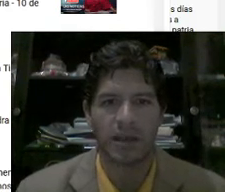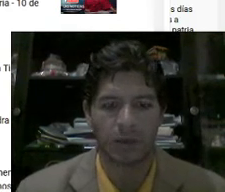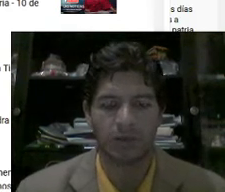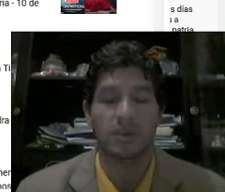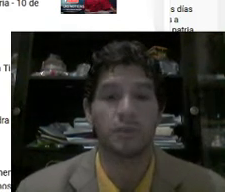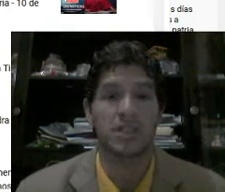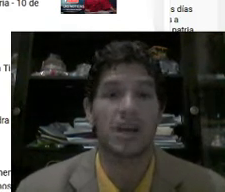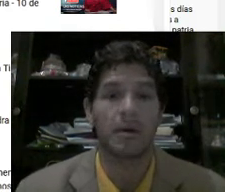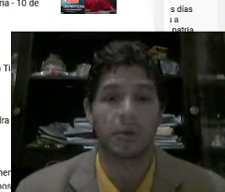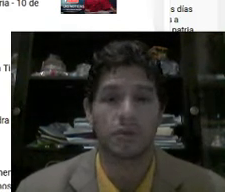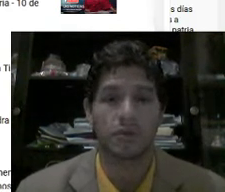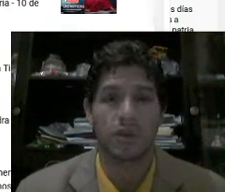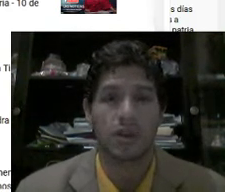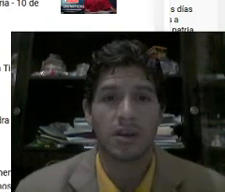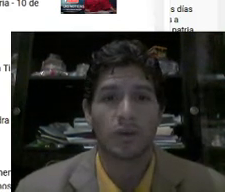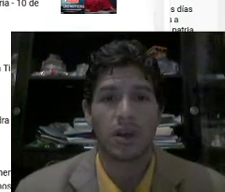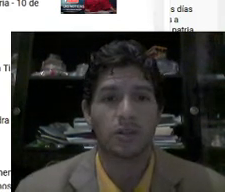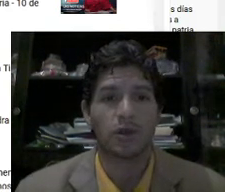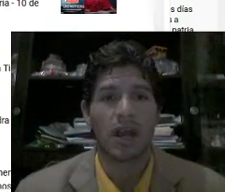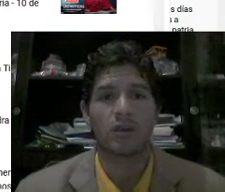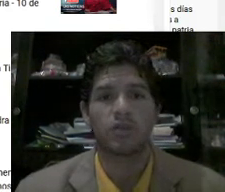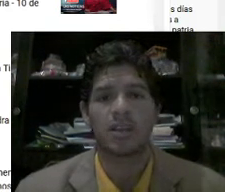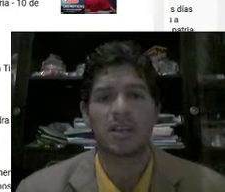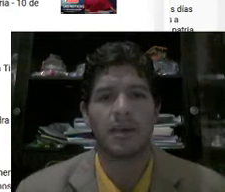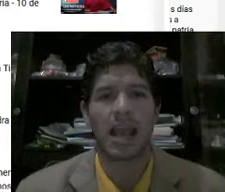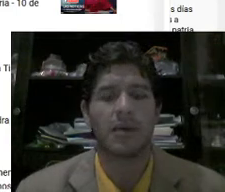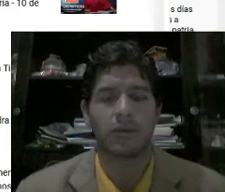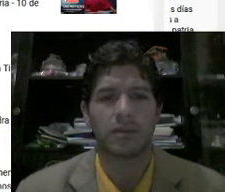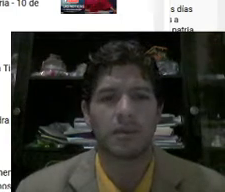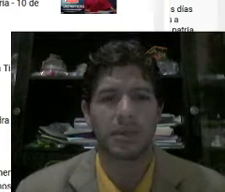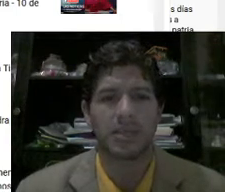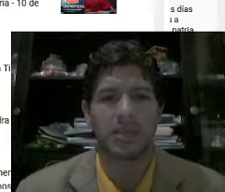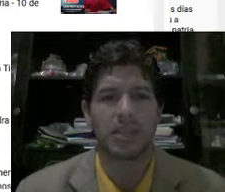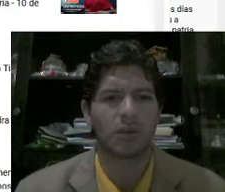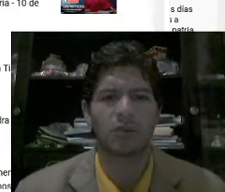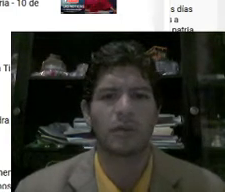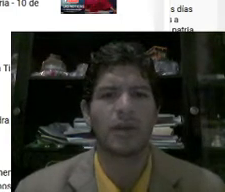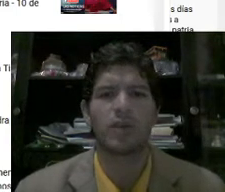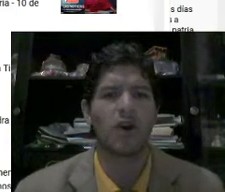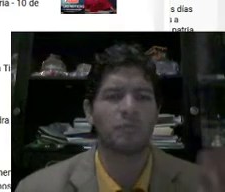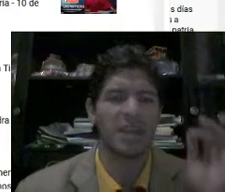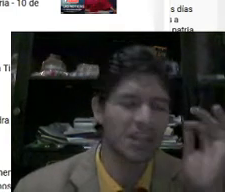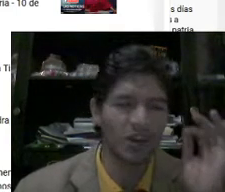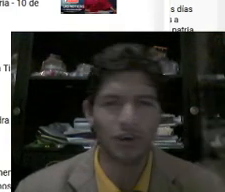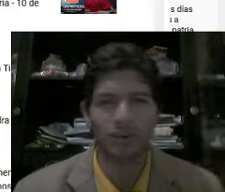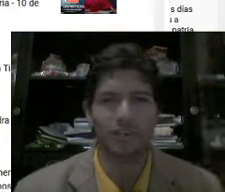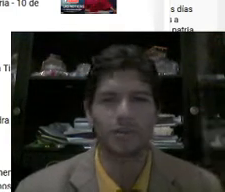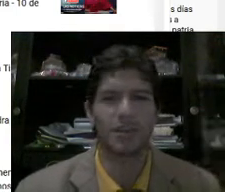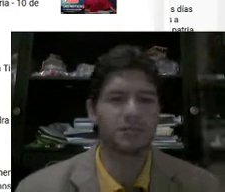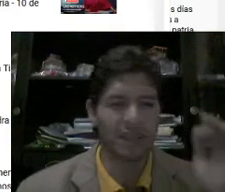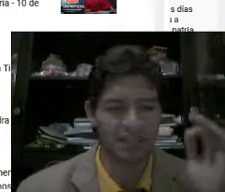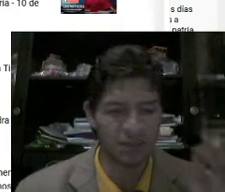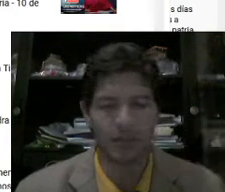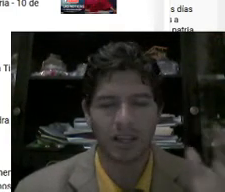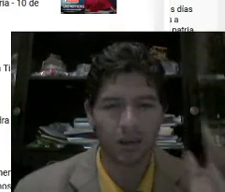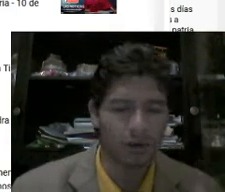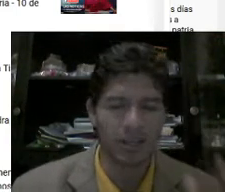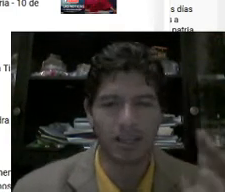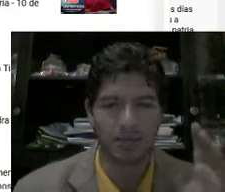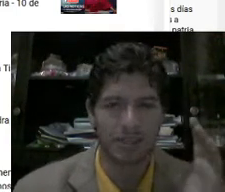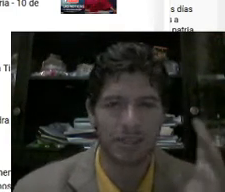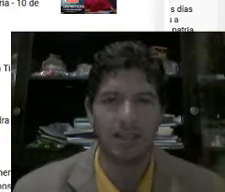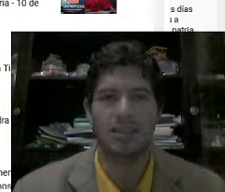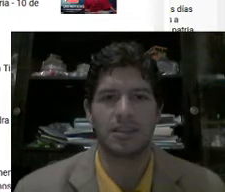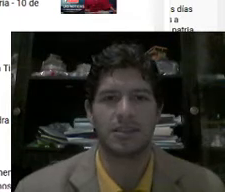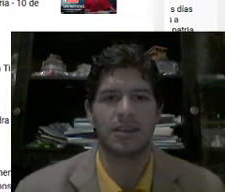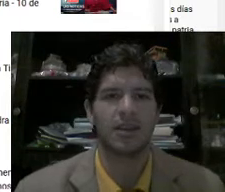funcionaba y bueno, eso pensábamos. Cuando algo se rebelaba contra el presidente, cuando había una opinión, una expresión en contra